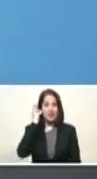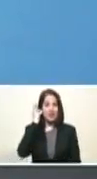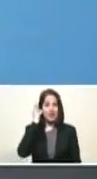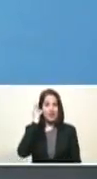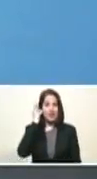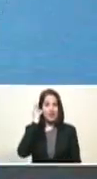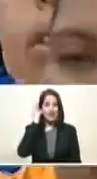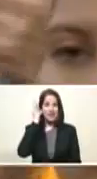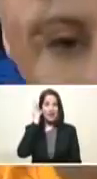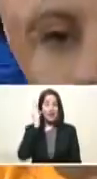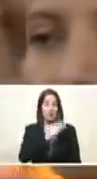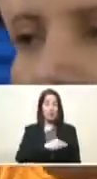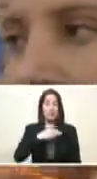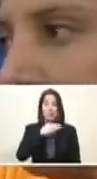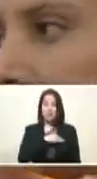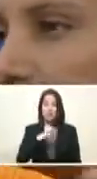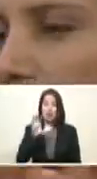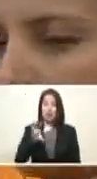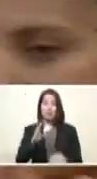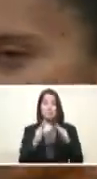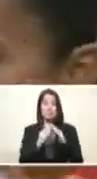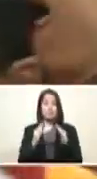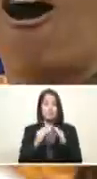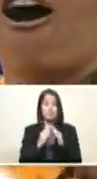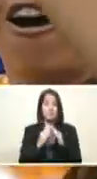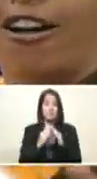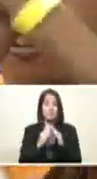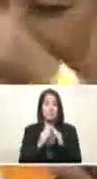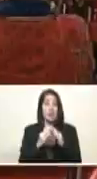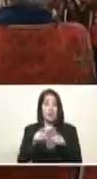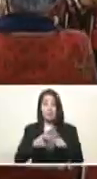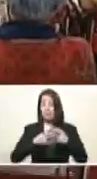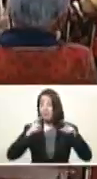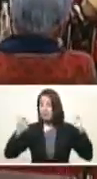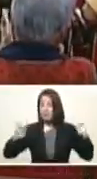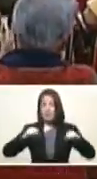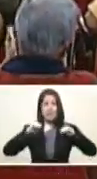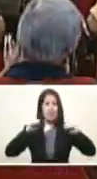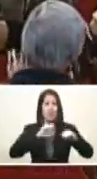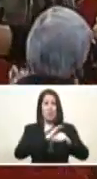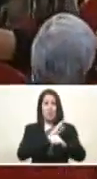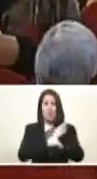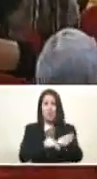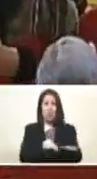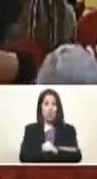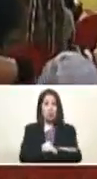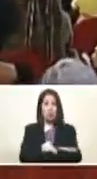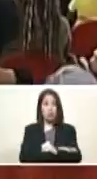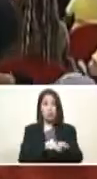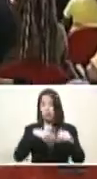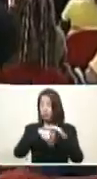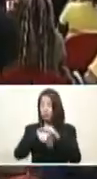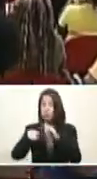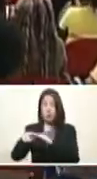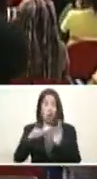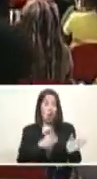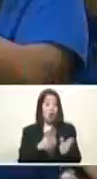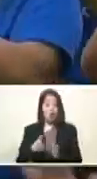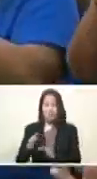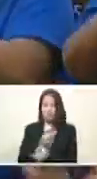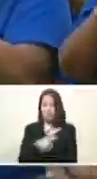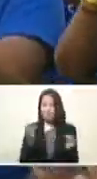gran misión Hogares de la Patria. Debe ser el más grande, el más poderoso, más influyente, el más